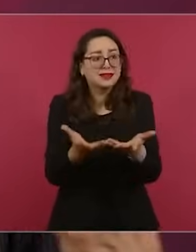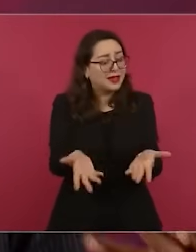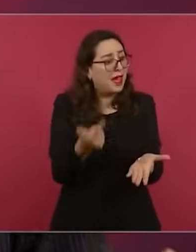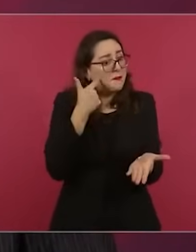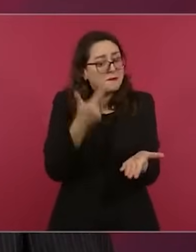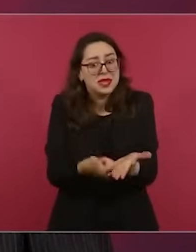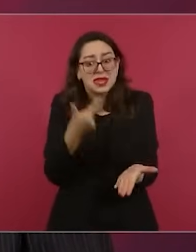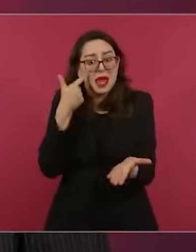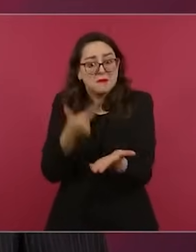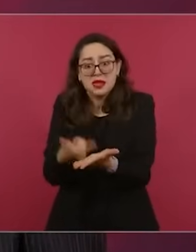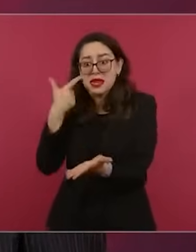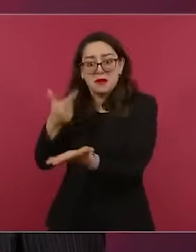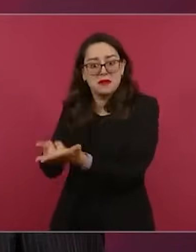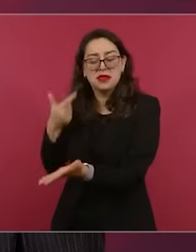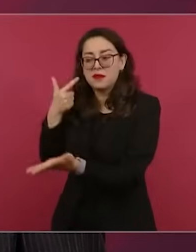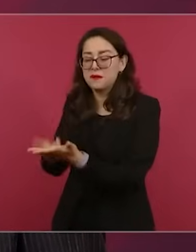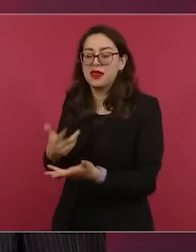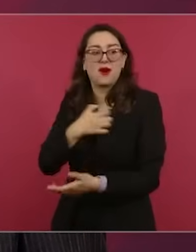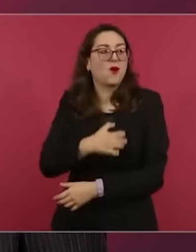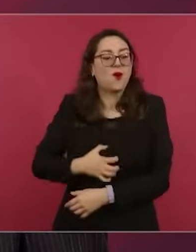y los estamos encontrando